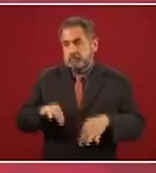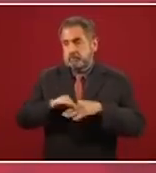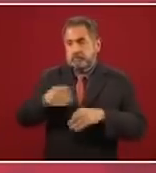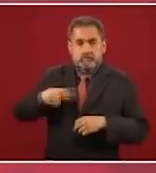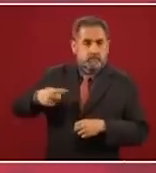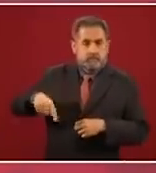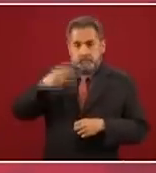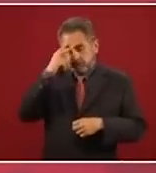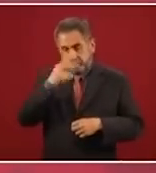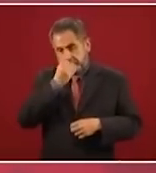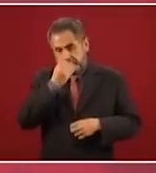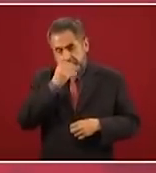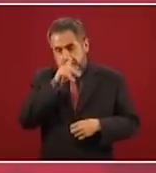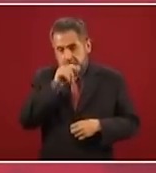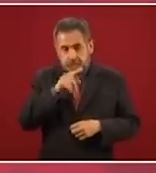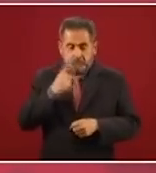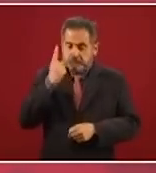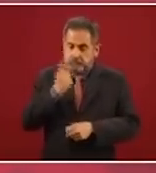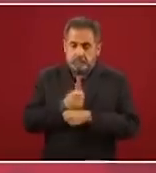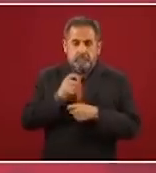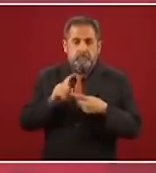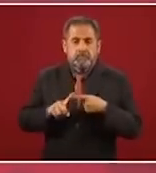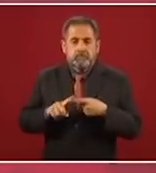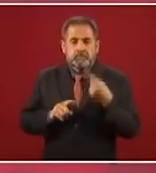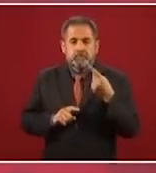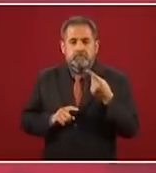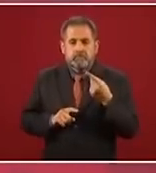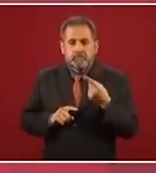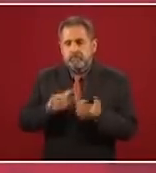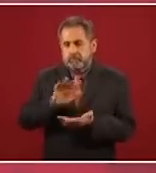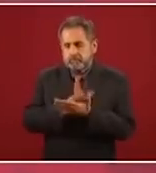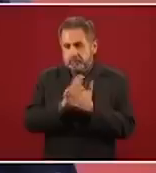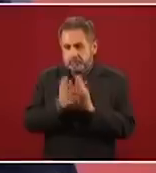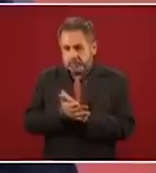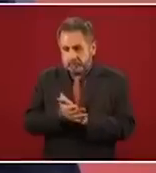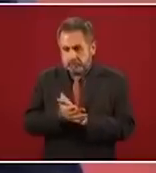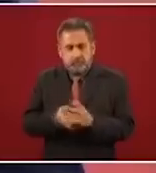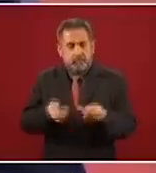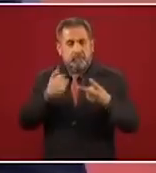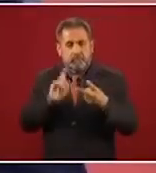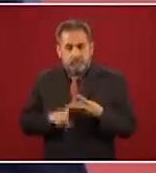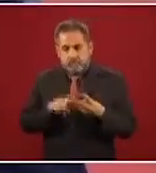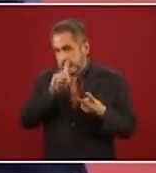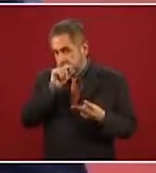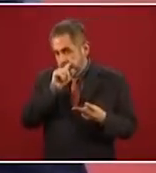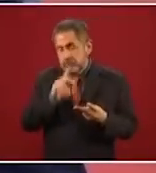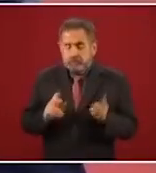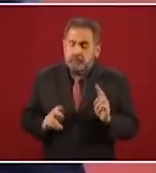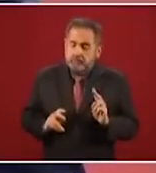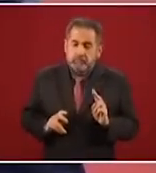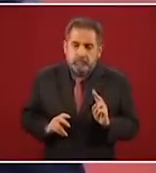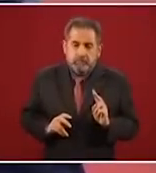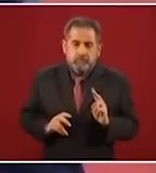luego, después de la tortilla, pero